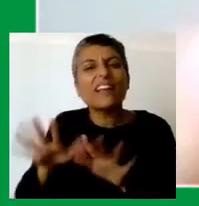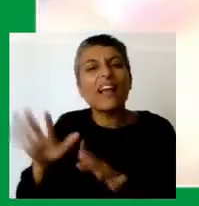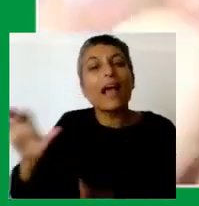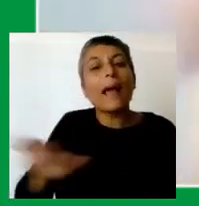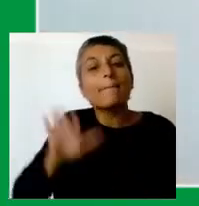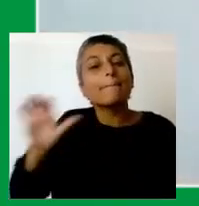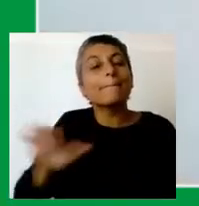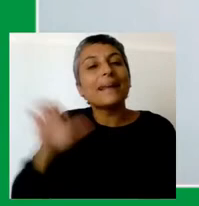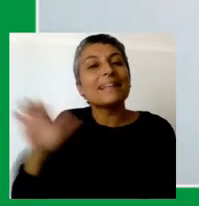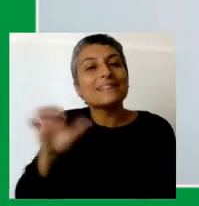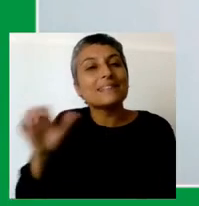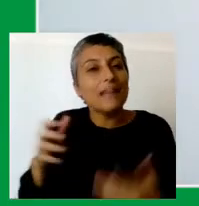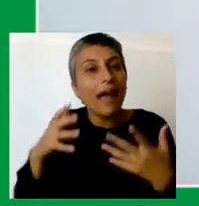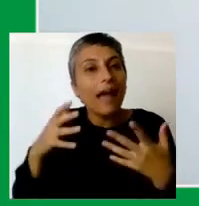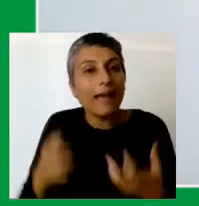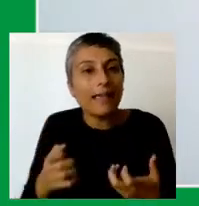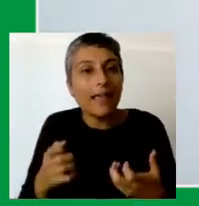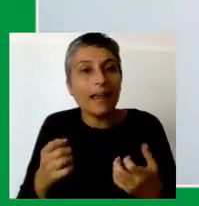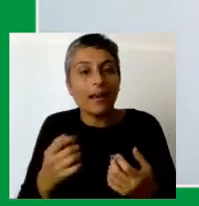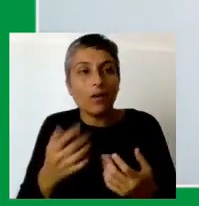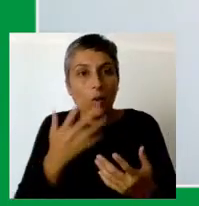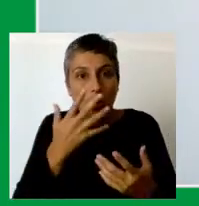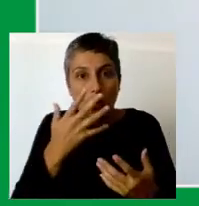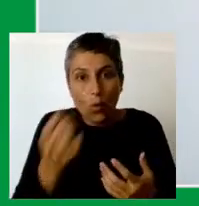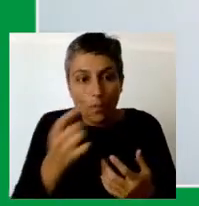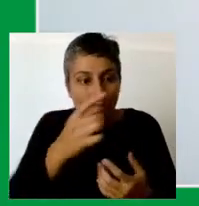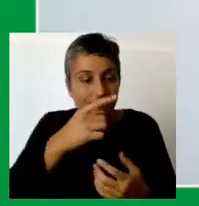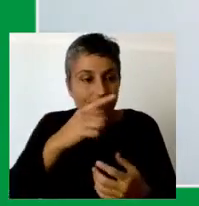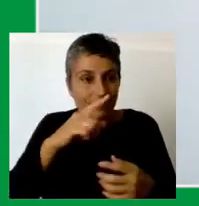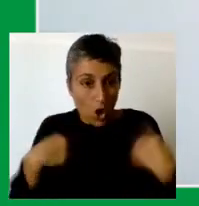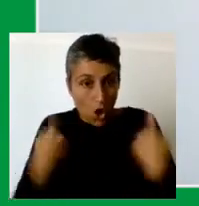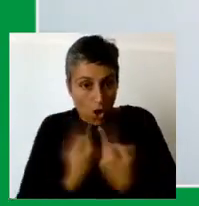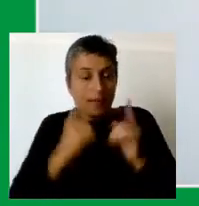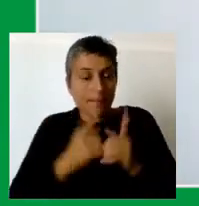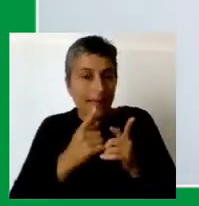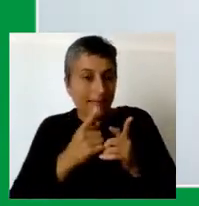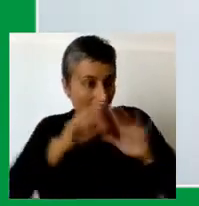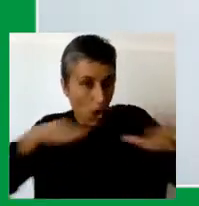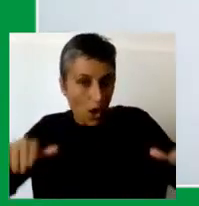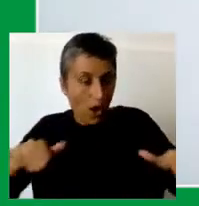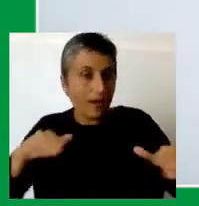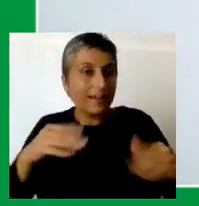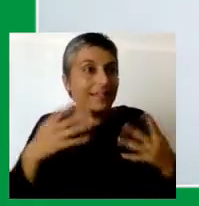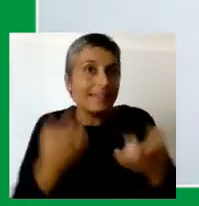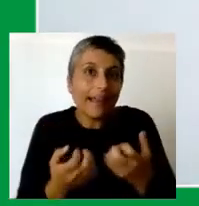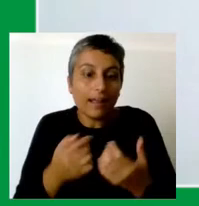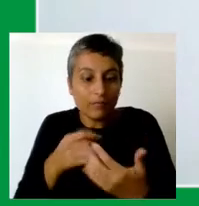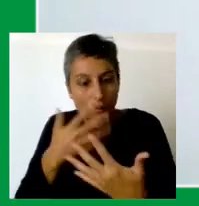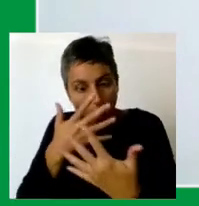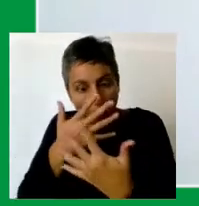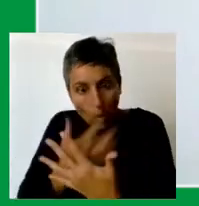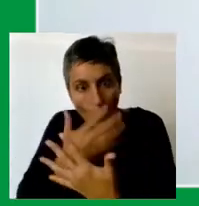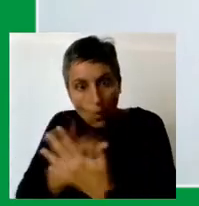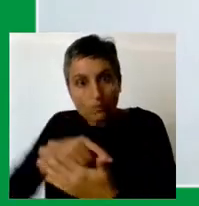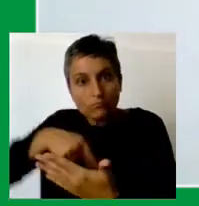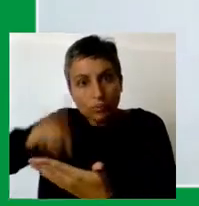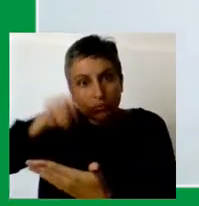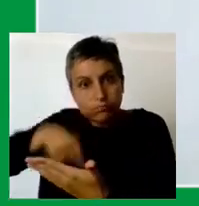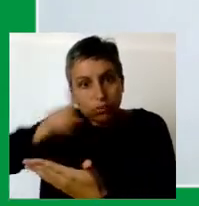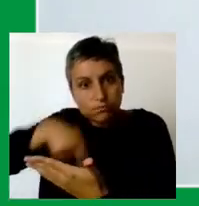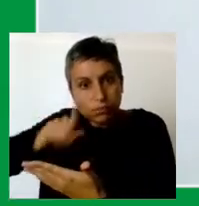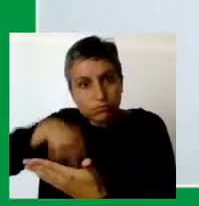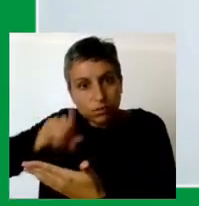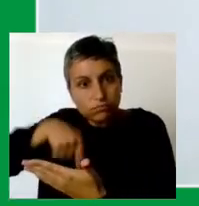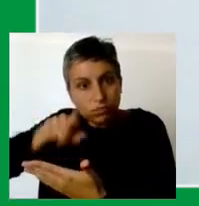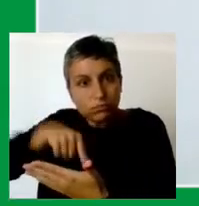intentan tener nuestra atención y la de nuestros chicos todo el tiempo, tenernos ahí, digamos, haciendo scroll infinito, y